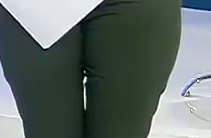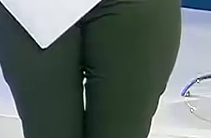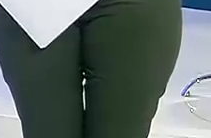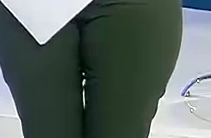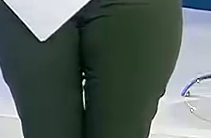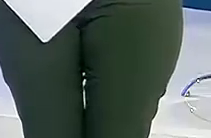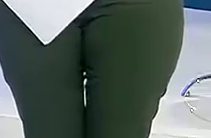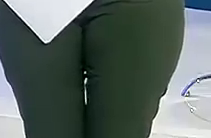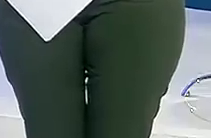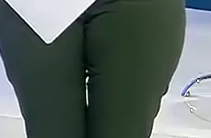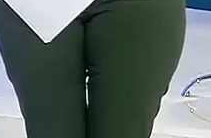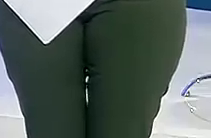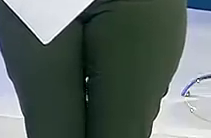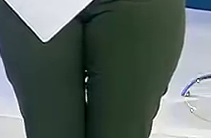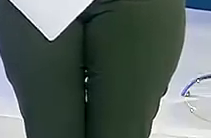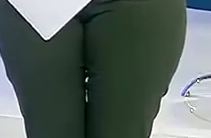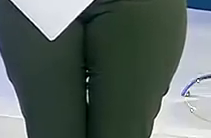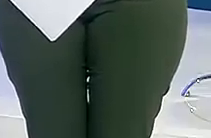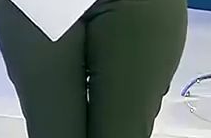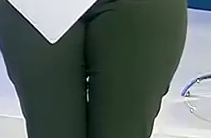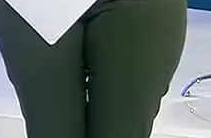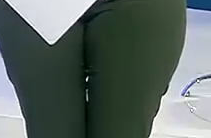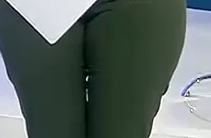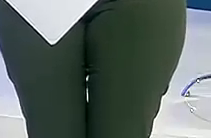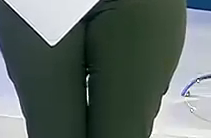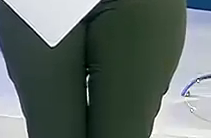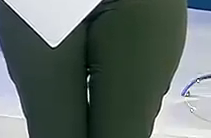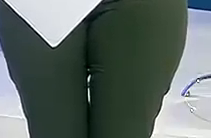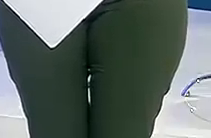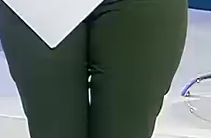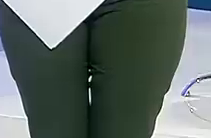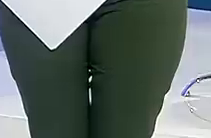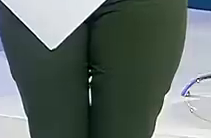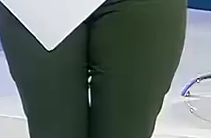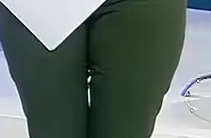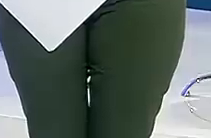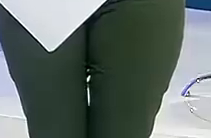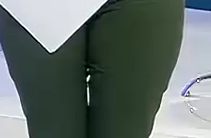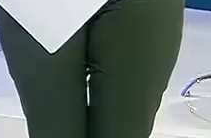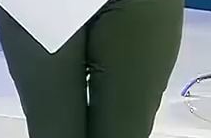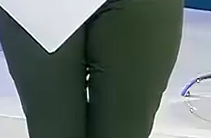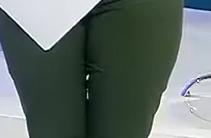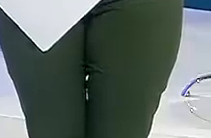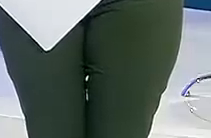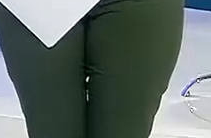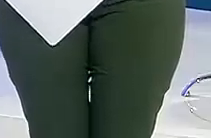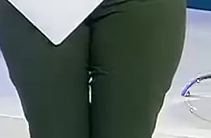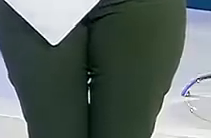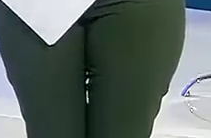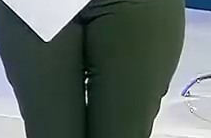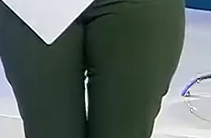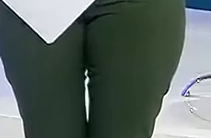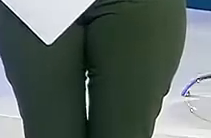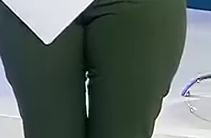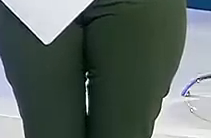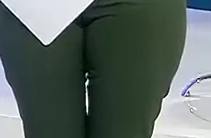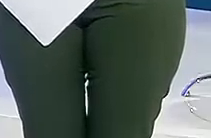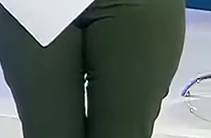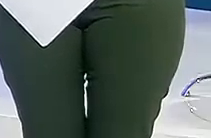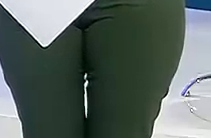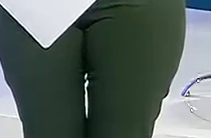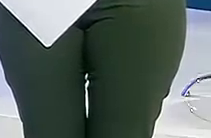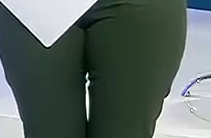años de su gesta independentista. Así que un saludo de Guayaquil para todo el Ecuador y para todos